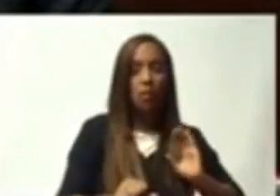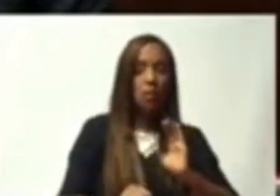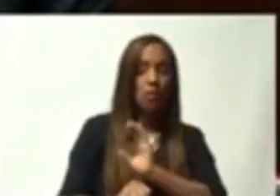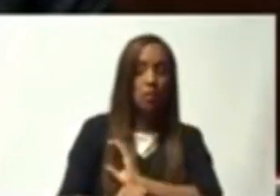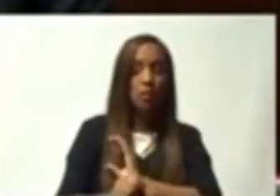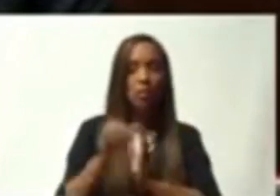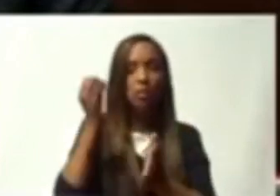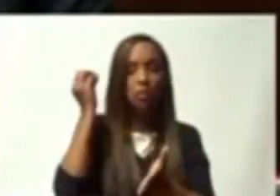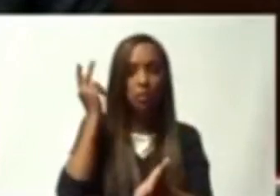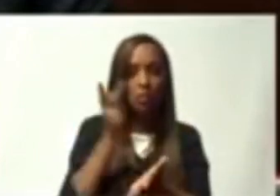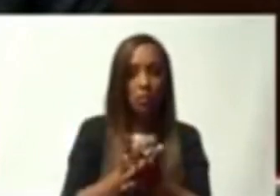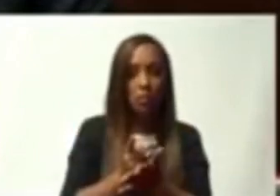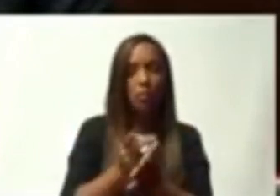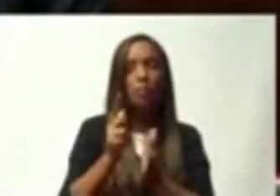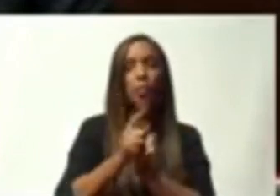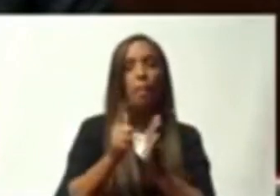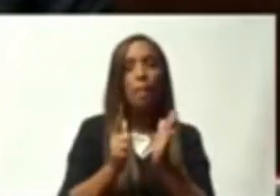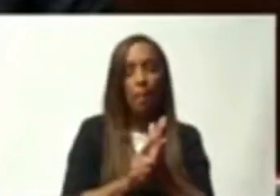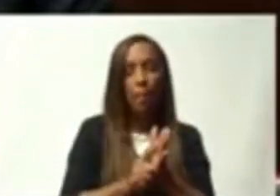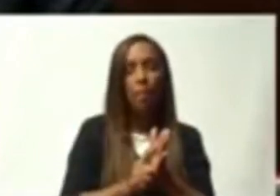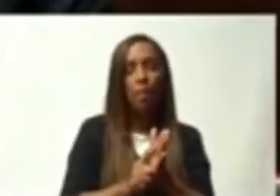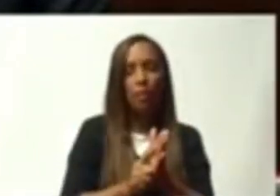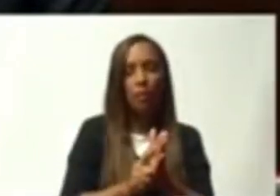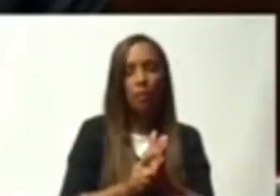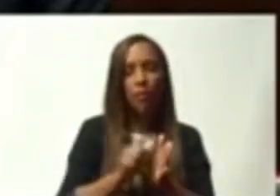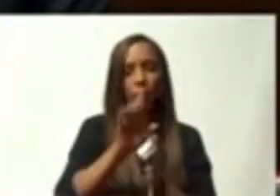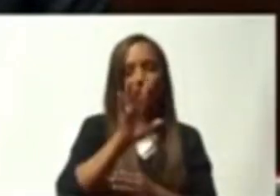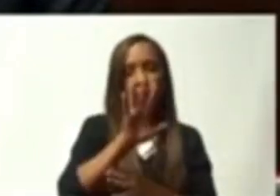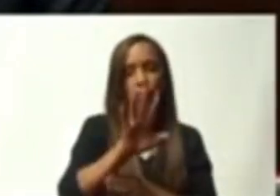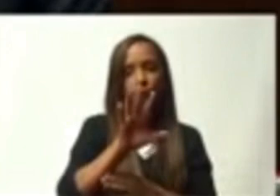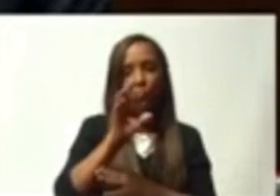que estableció un impuesto